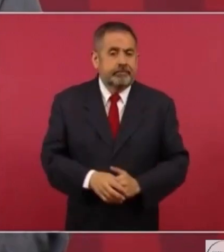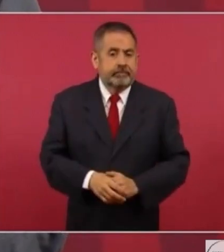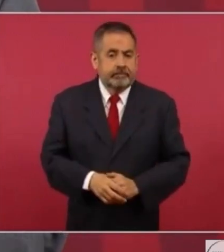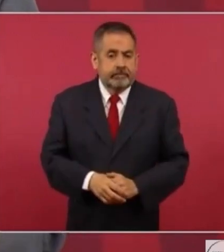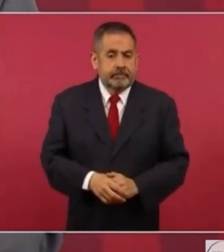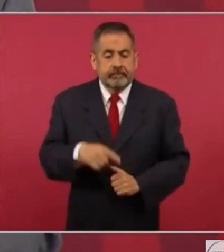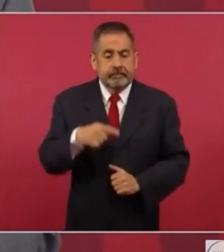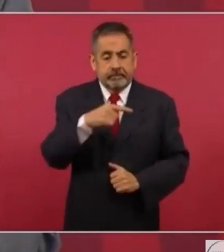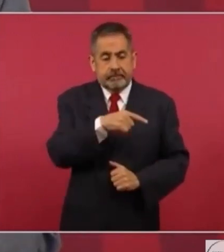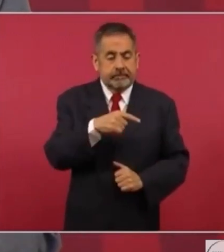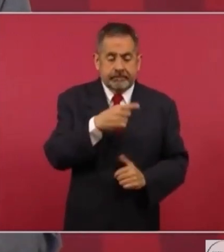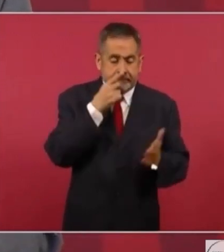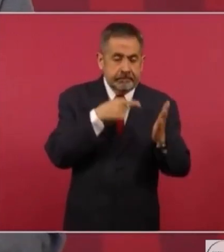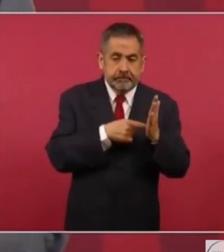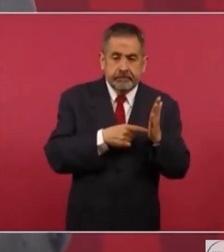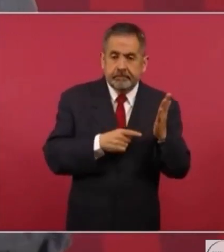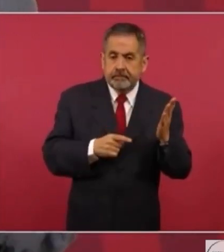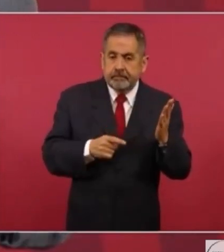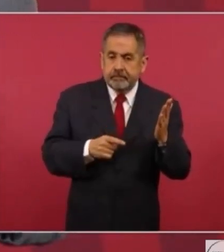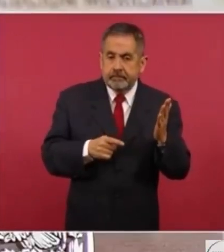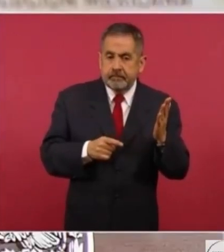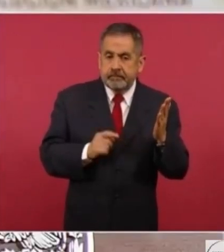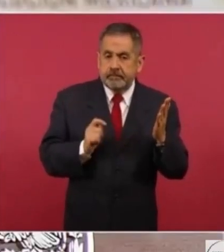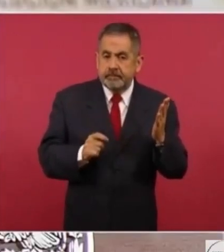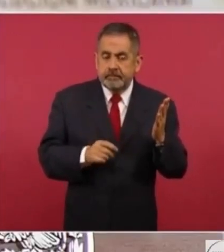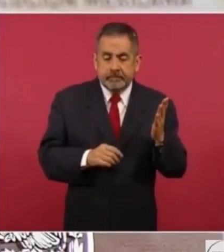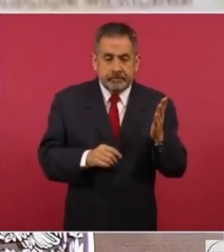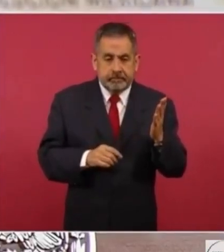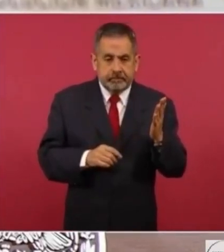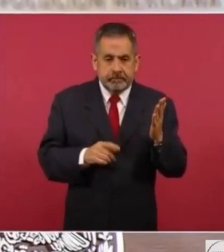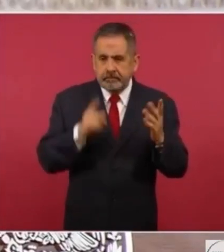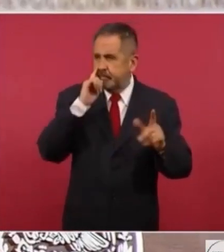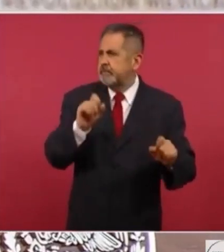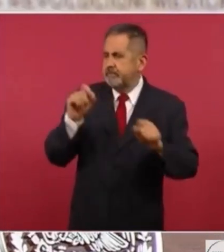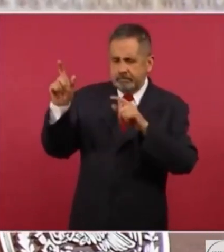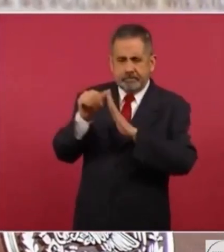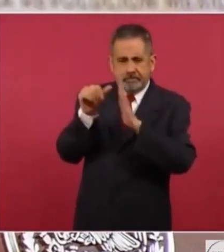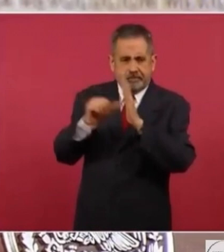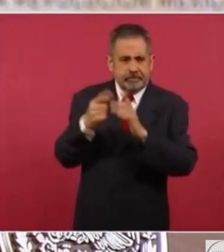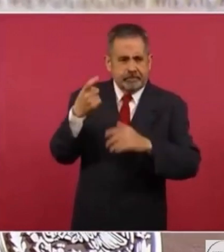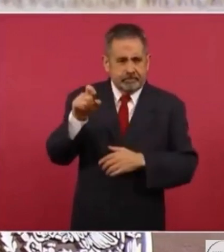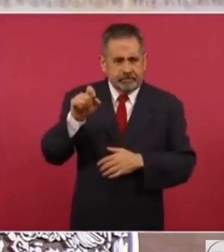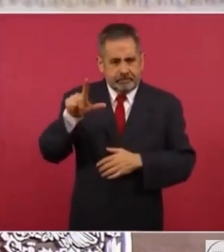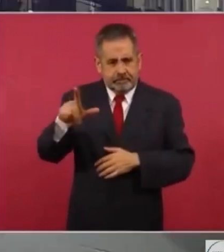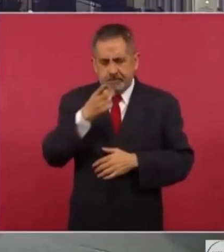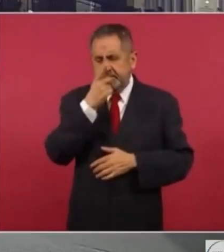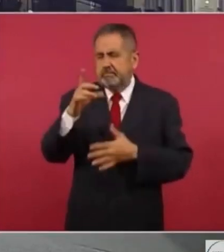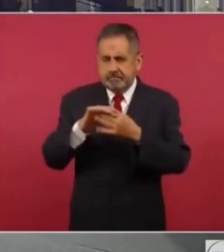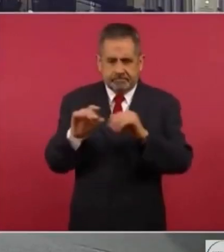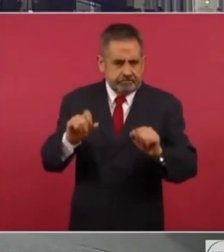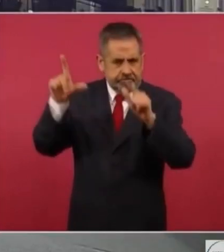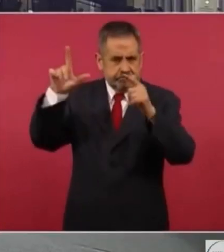de que no deben. ¿Por qué no pones el artículo 127?